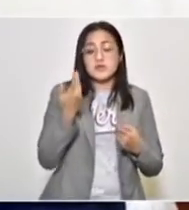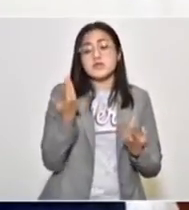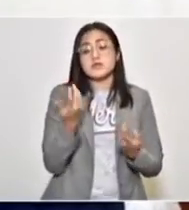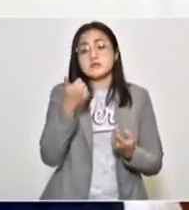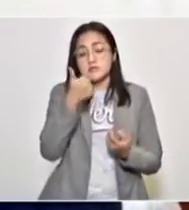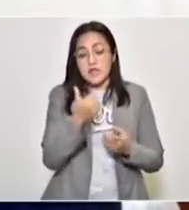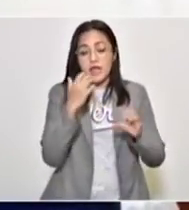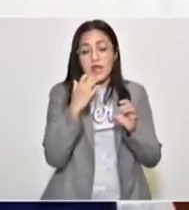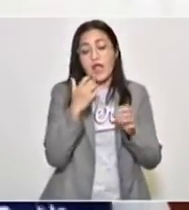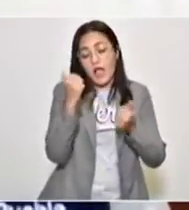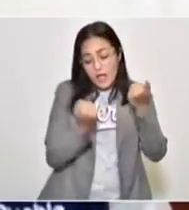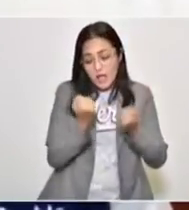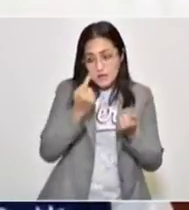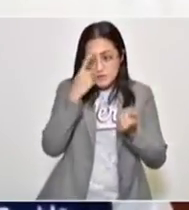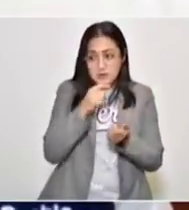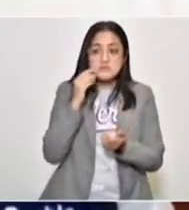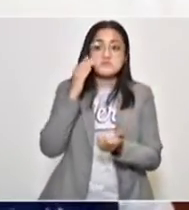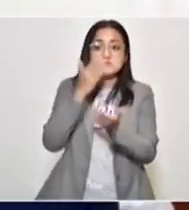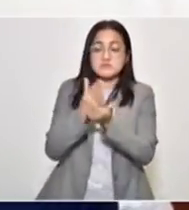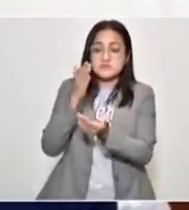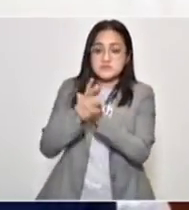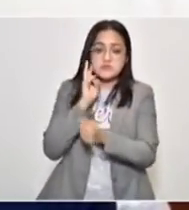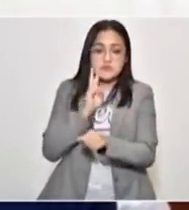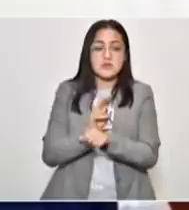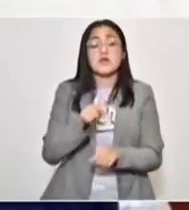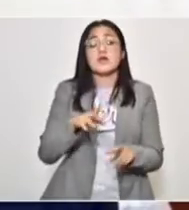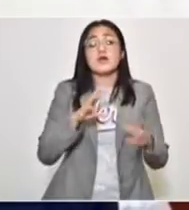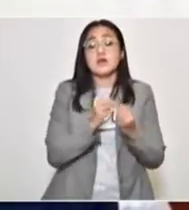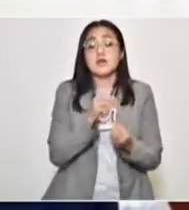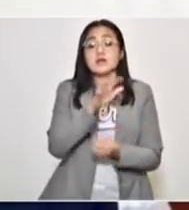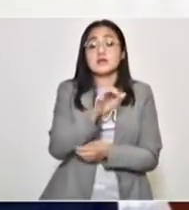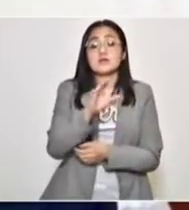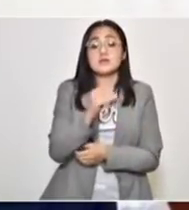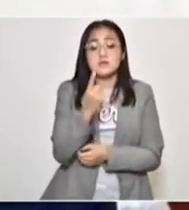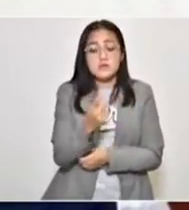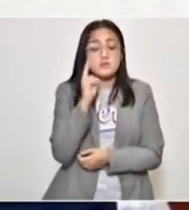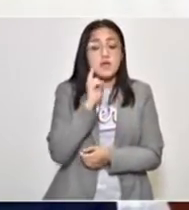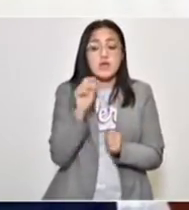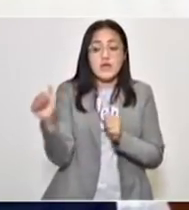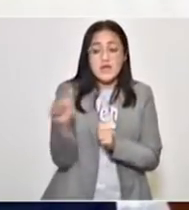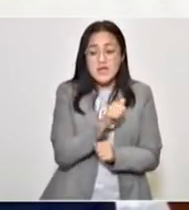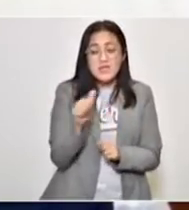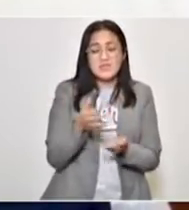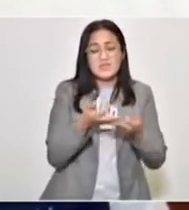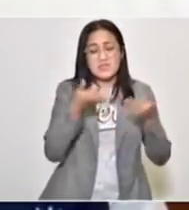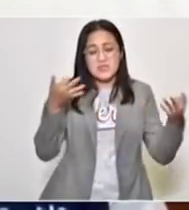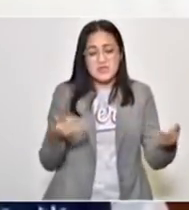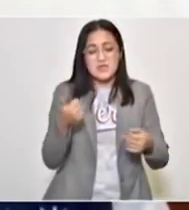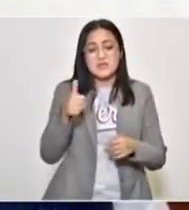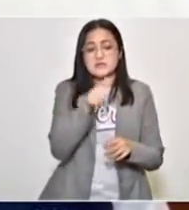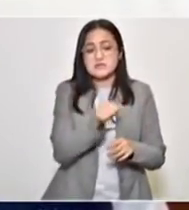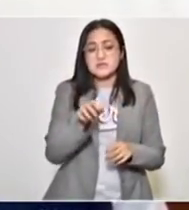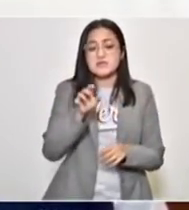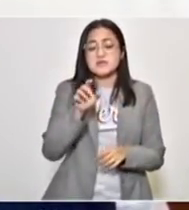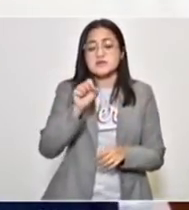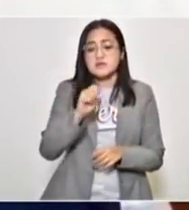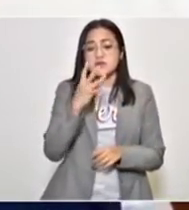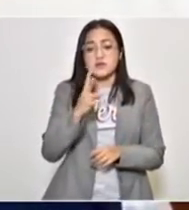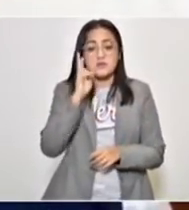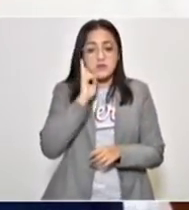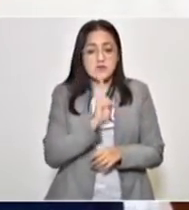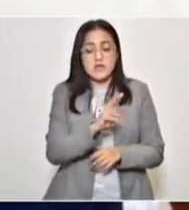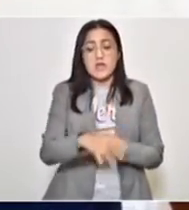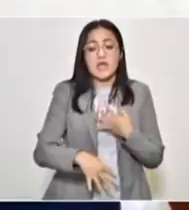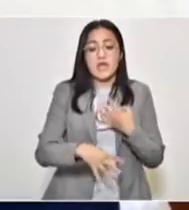de infraestructura, tenemos un total ya de 591 viajes de 7 metros cúbicos, 664 viajes